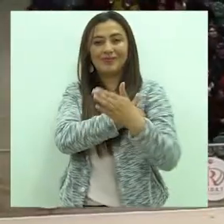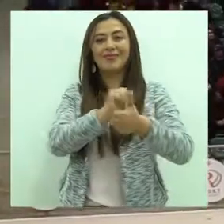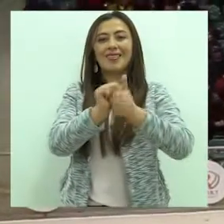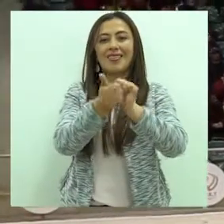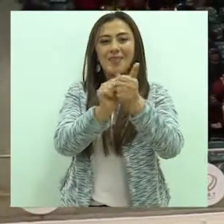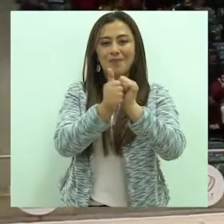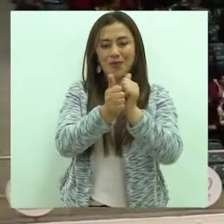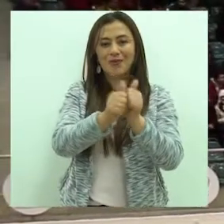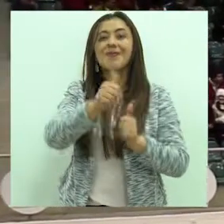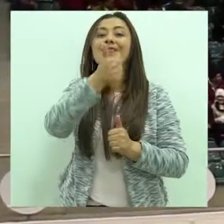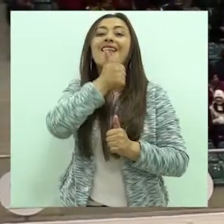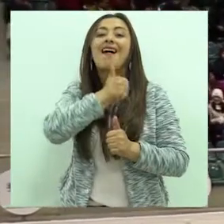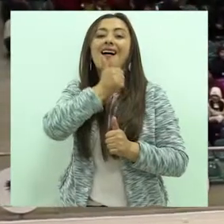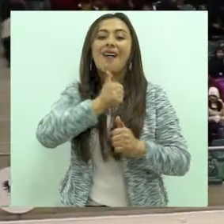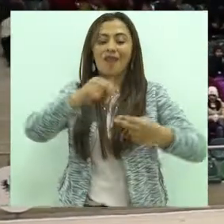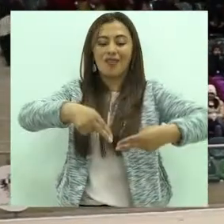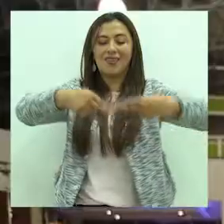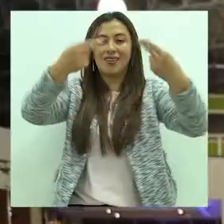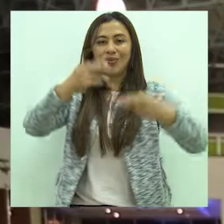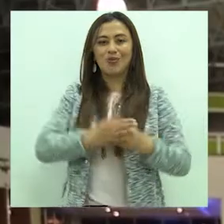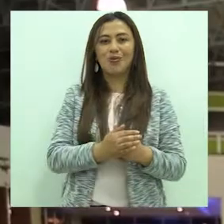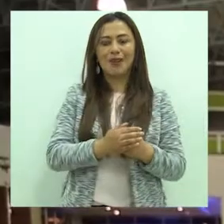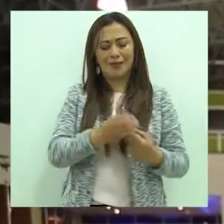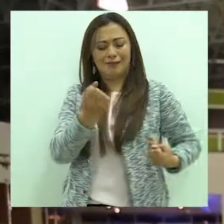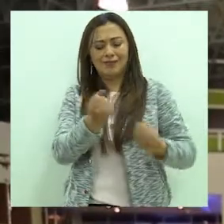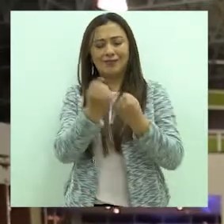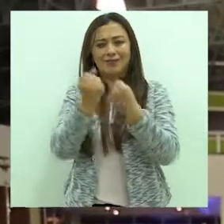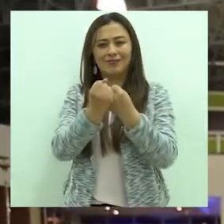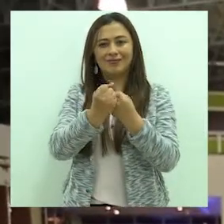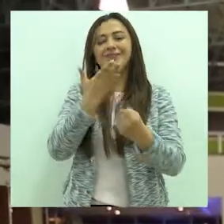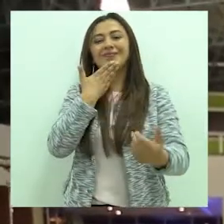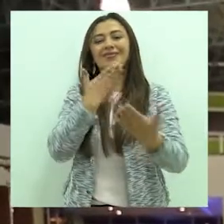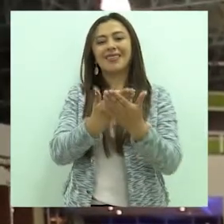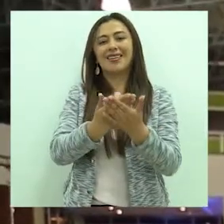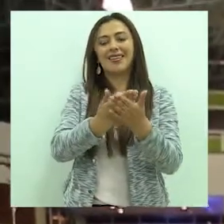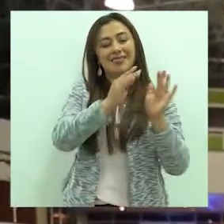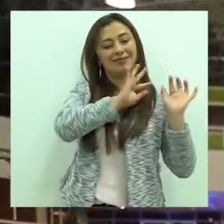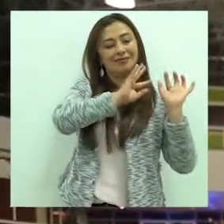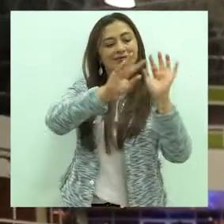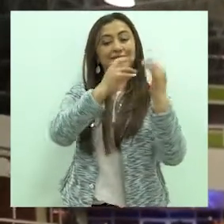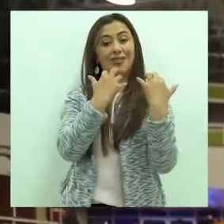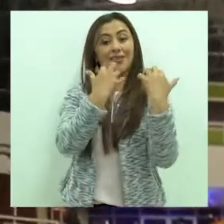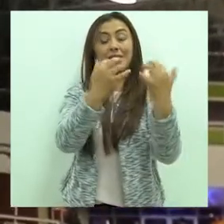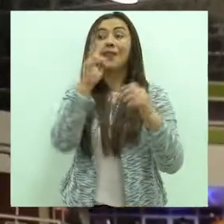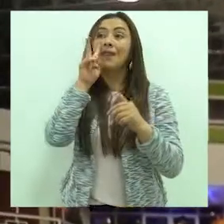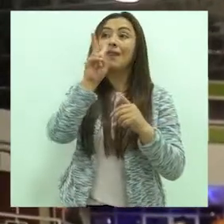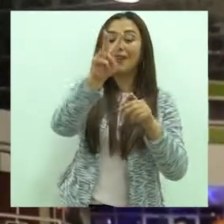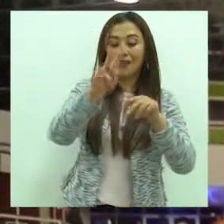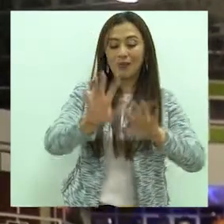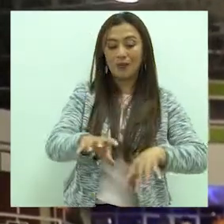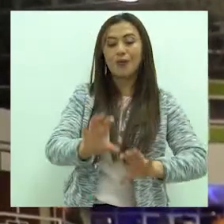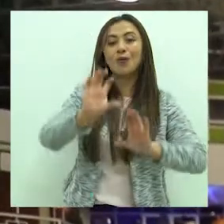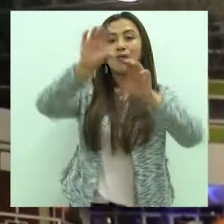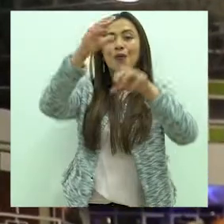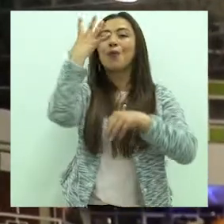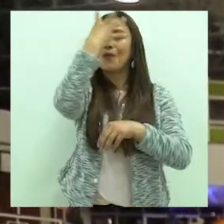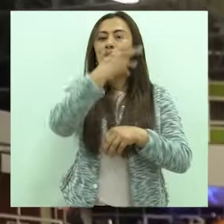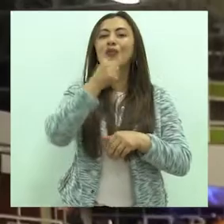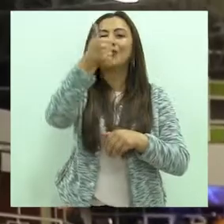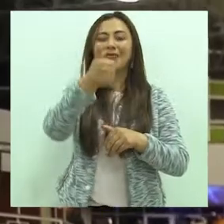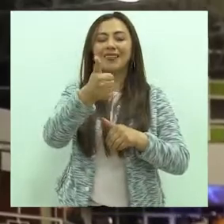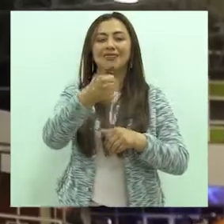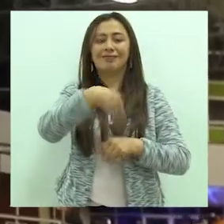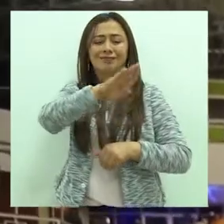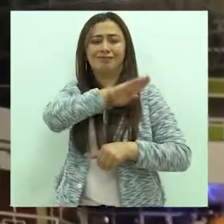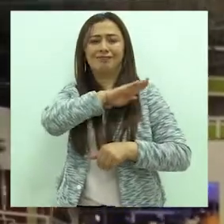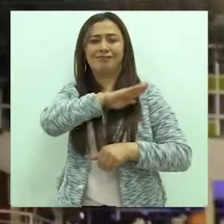Deporte, Veolia Aguas de Tunja, Indeportes, que nos han permitido hoy entregarle a la ciudad este maravilloso regalo y este maravilloso espectáculo. Un